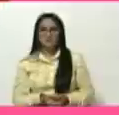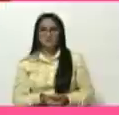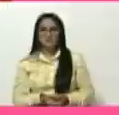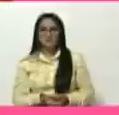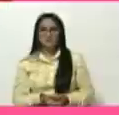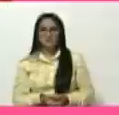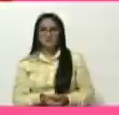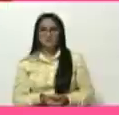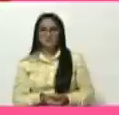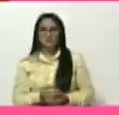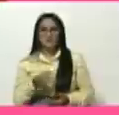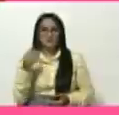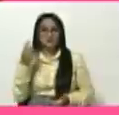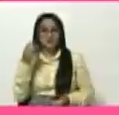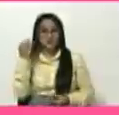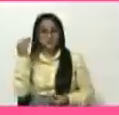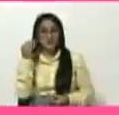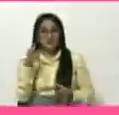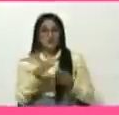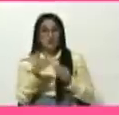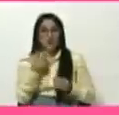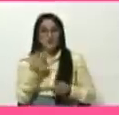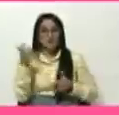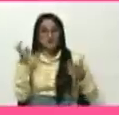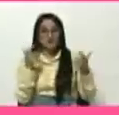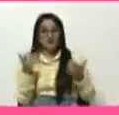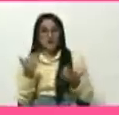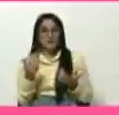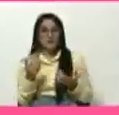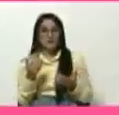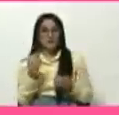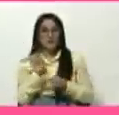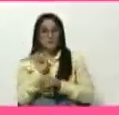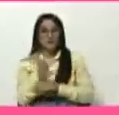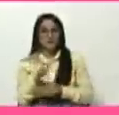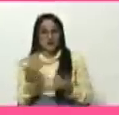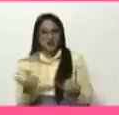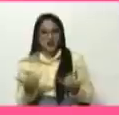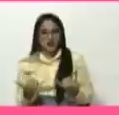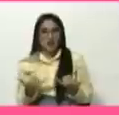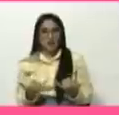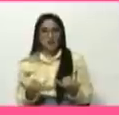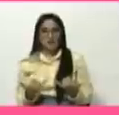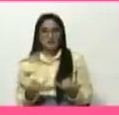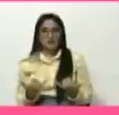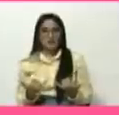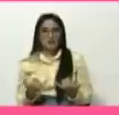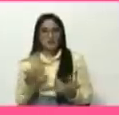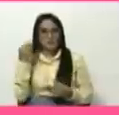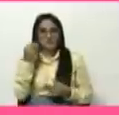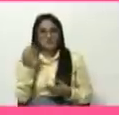Interpreten todo lo que dice Chávez como que les estuviera enviando ese mensaje en este momento.